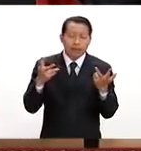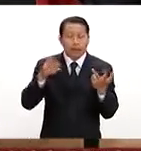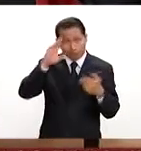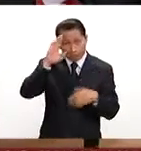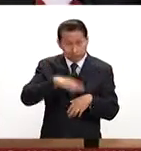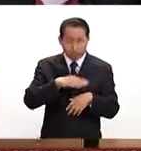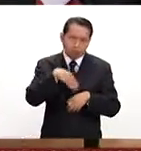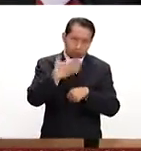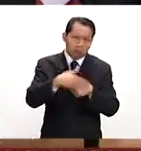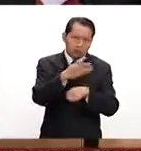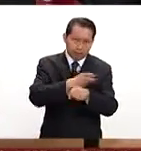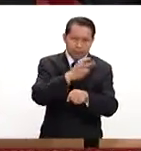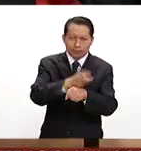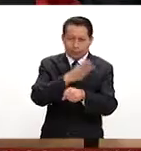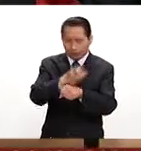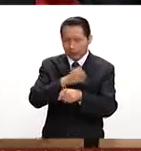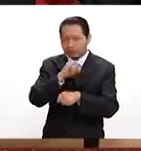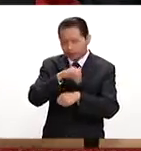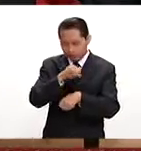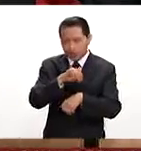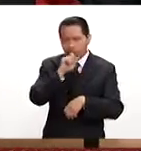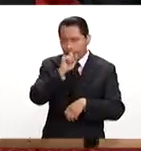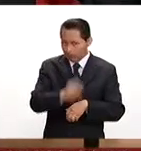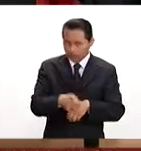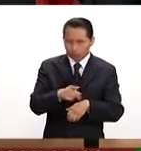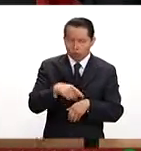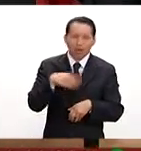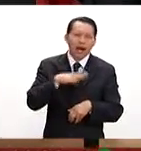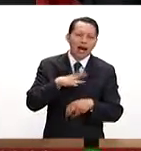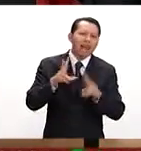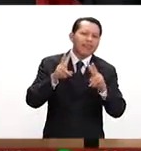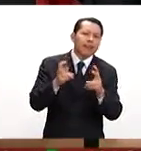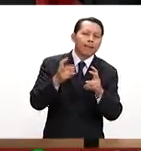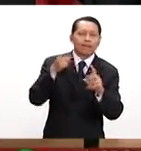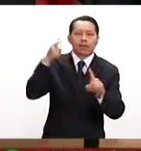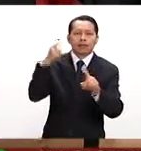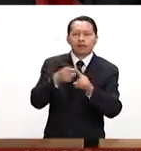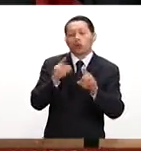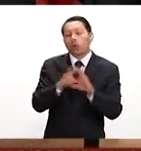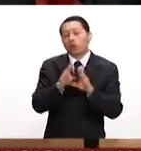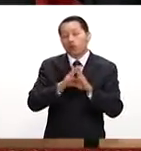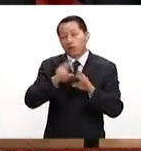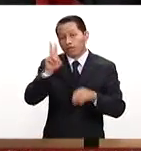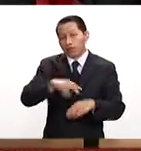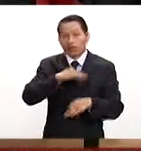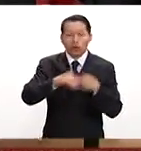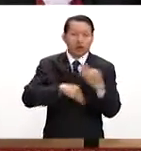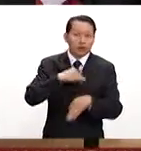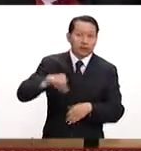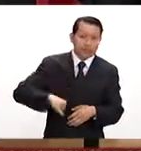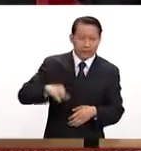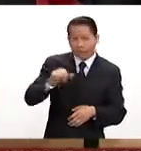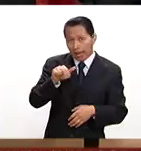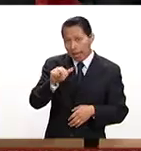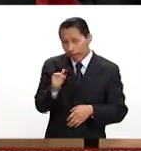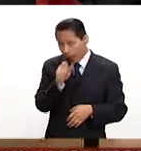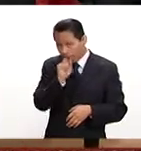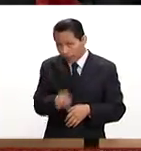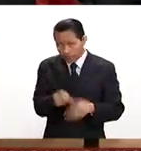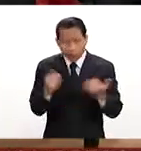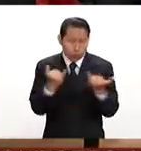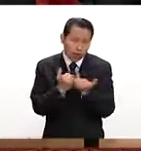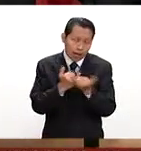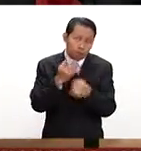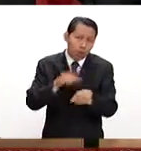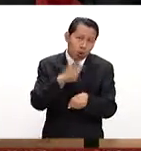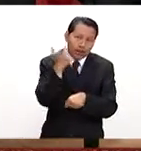estaremos invitando, por supuesto, Encantados de la vida. próximamente con este asunto que de verdad es un asunto que nos interesa a todos, Ana Cris, por el impacto que tiene en la